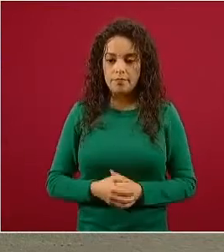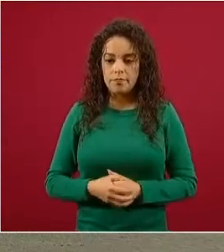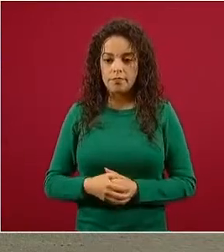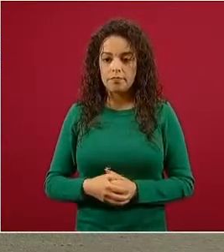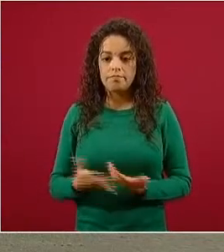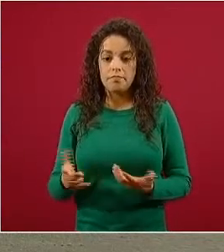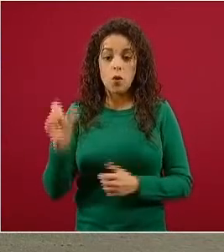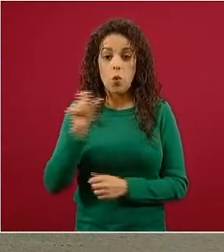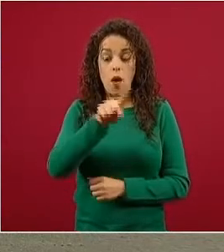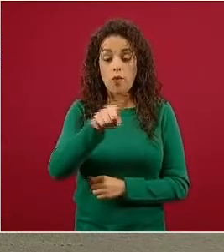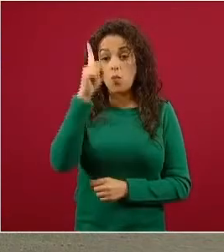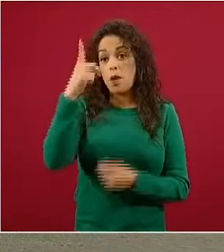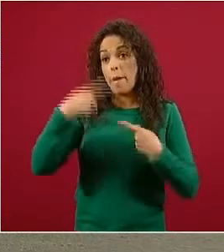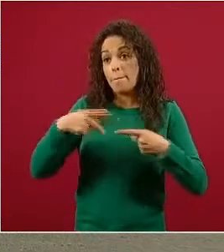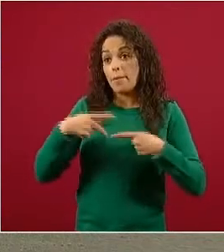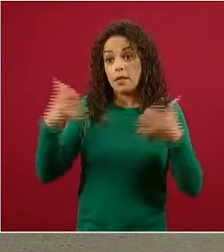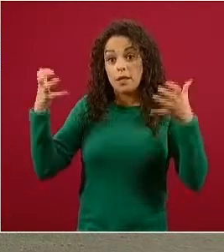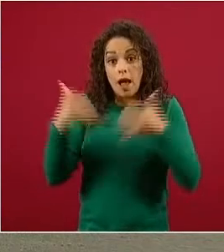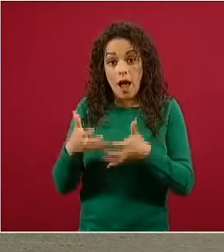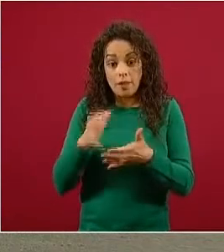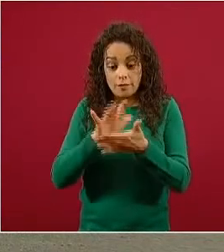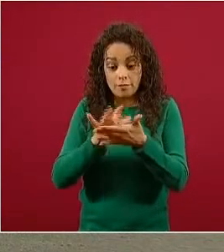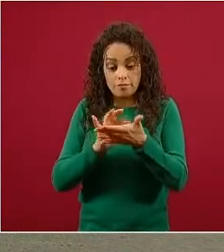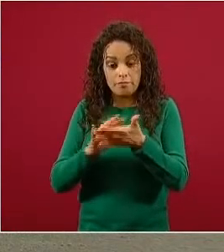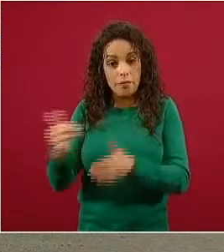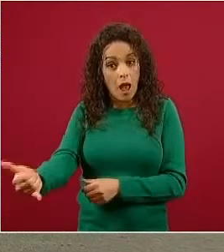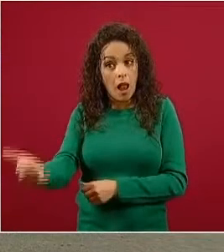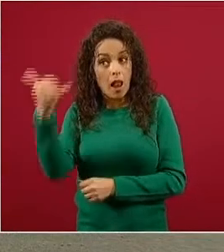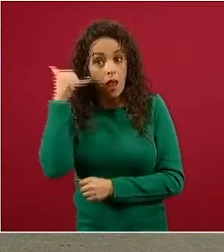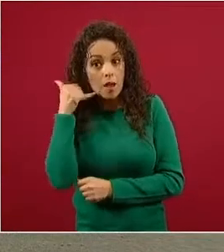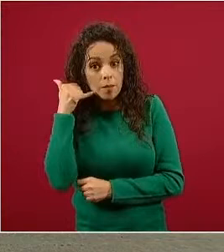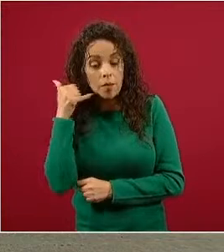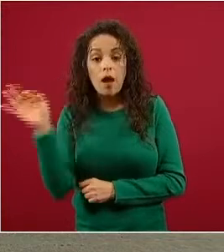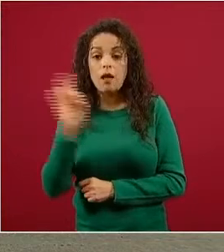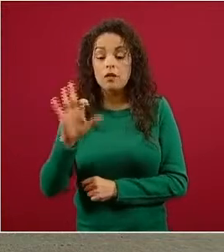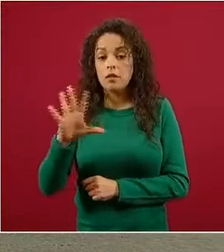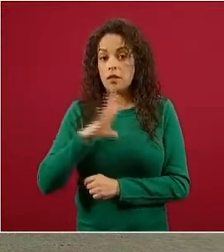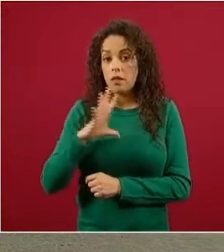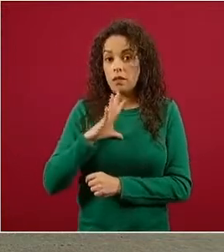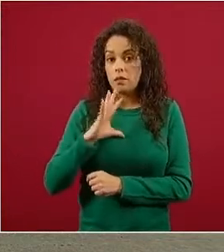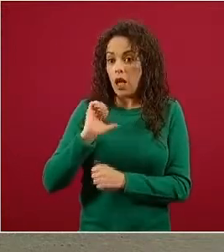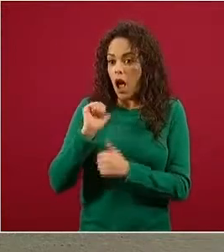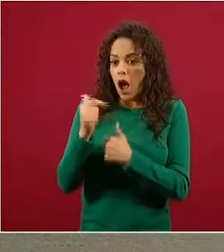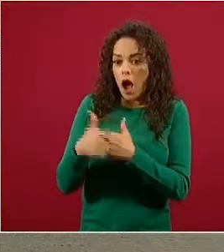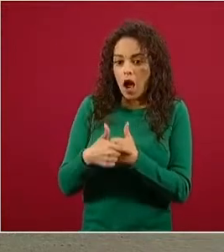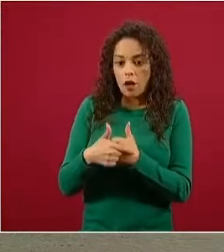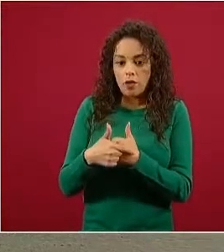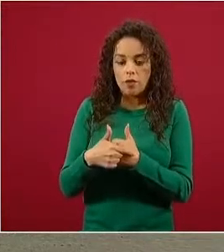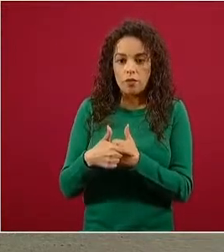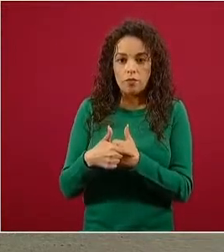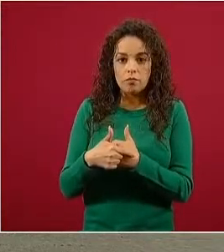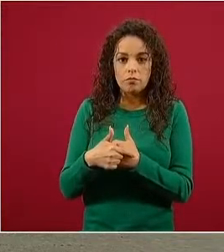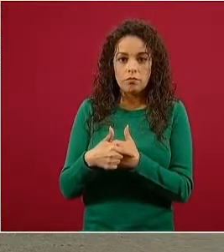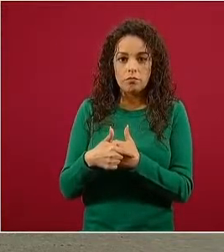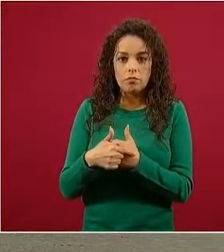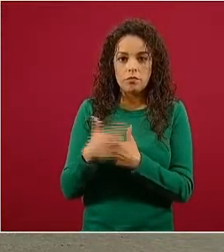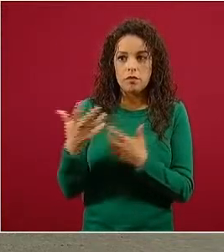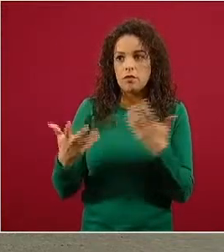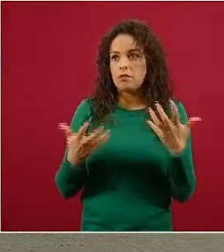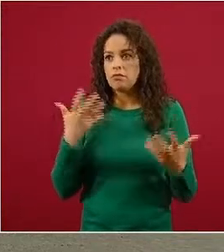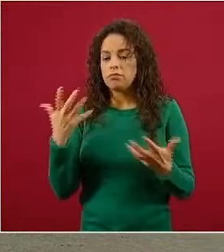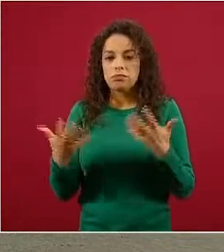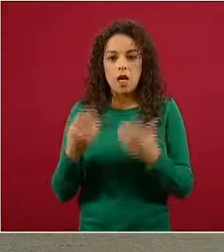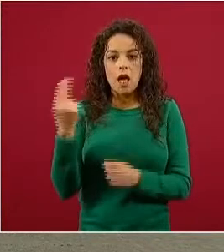una colaboración interinstitucional a partir de la emergencia de coronavirus, también algunas líneas se